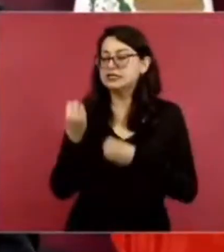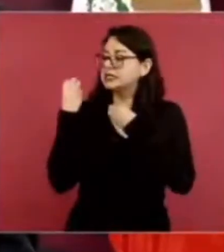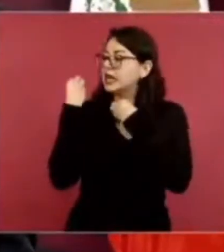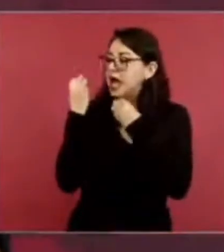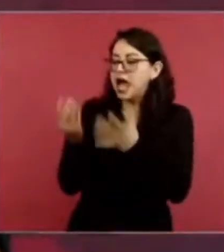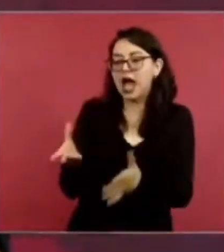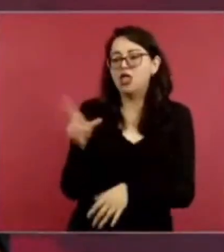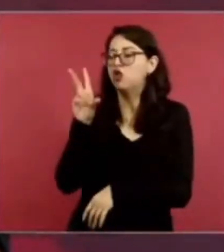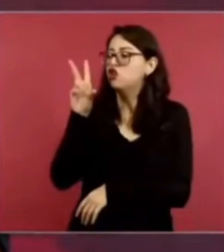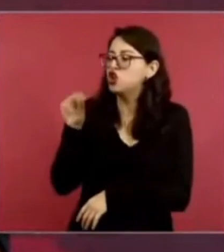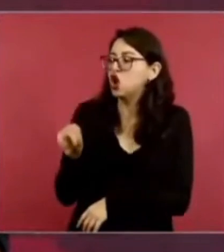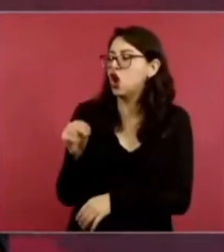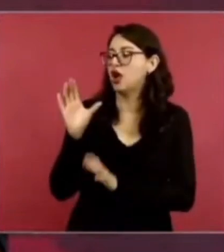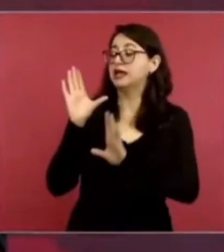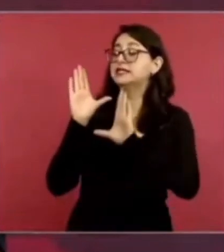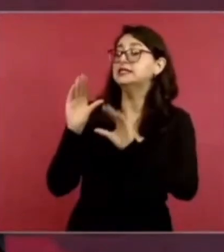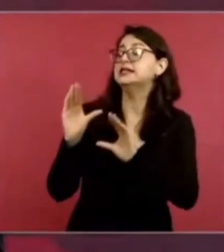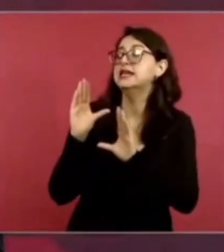como